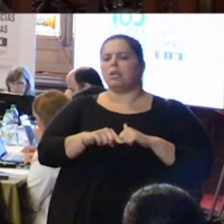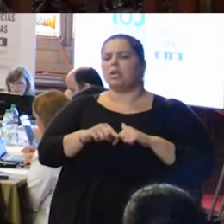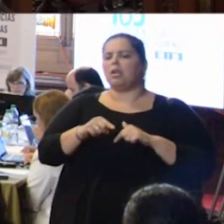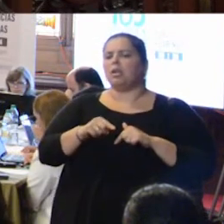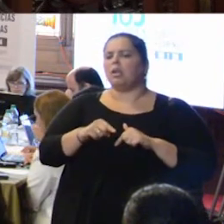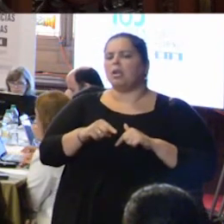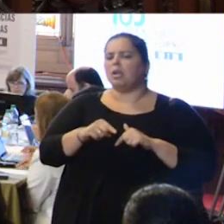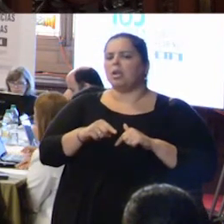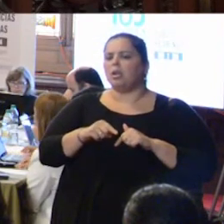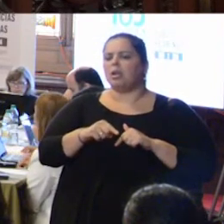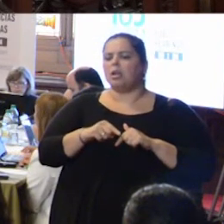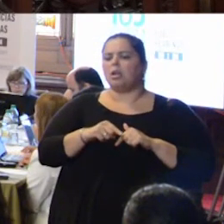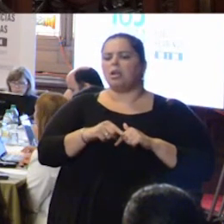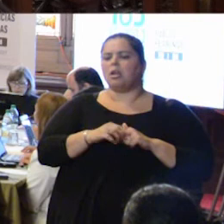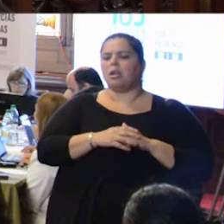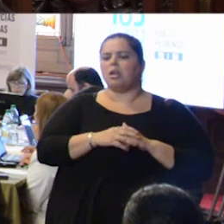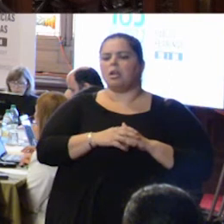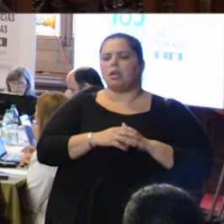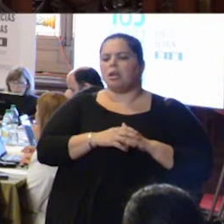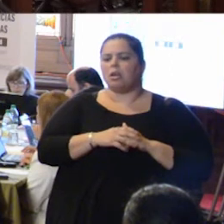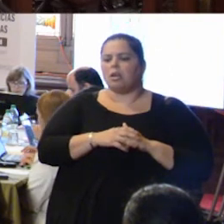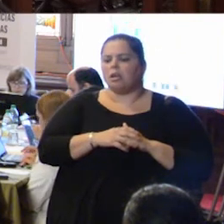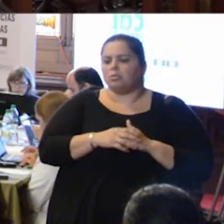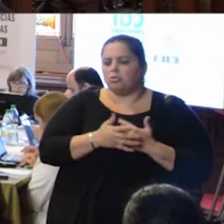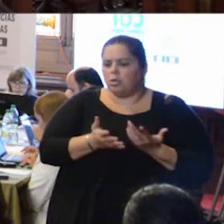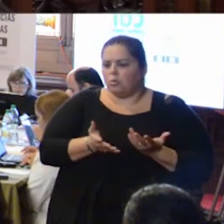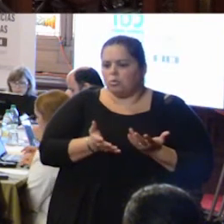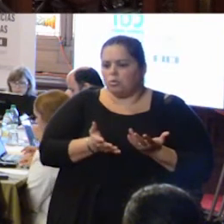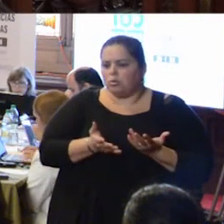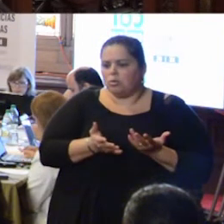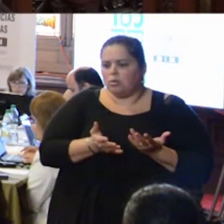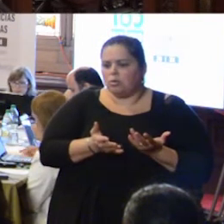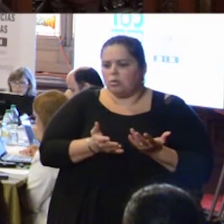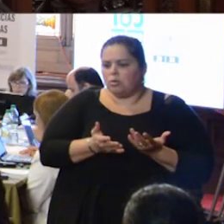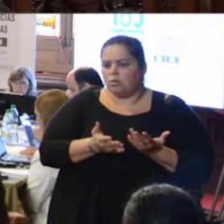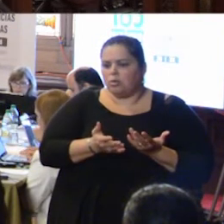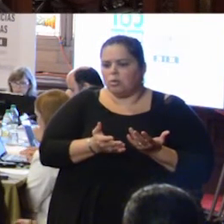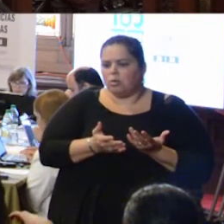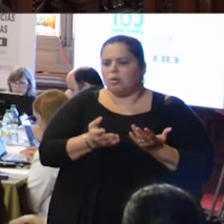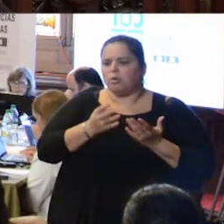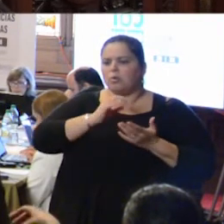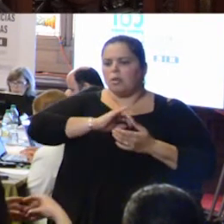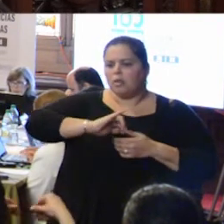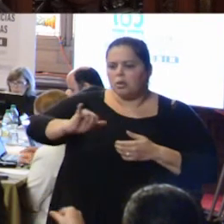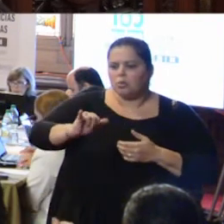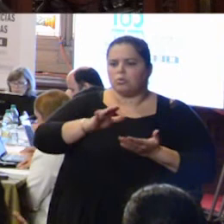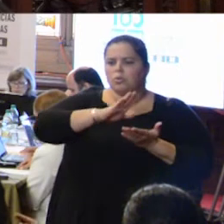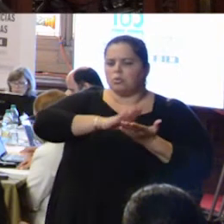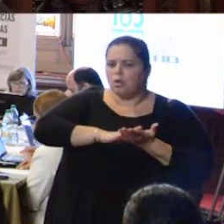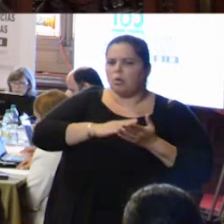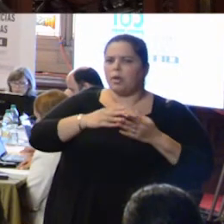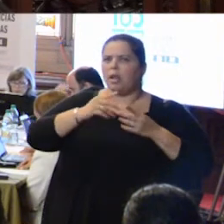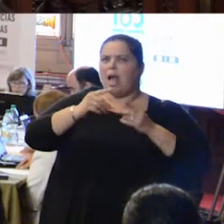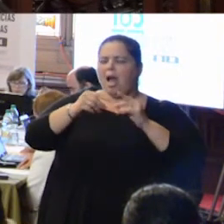Dirección Regional del Ministerio de Ambiente se interpone una denuncia por incumplimientos a la normativa ambiental